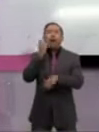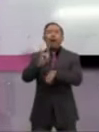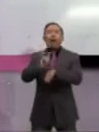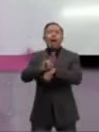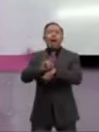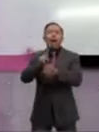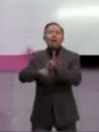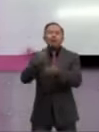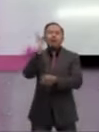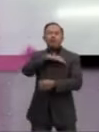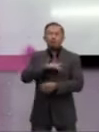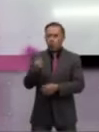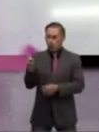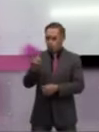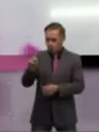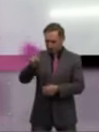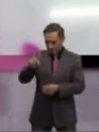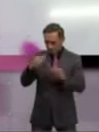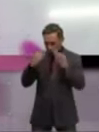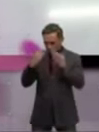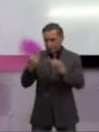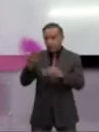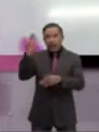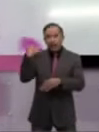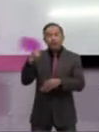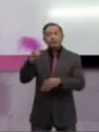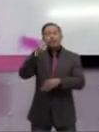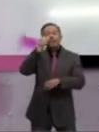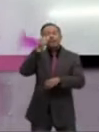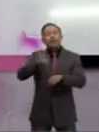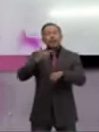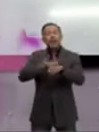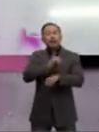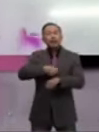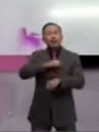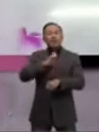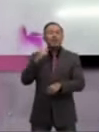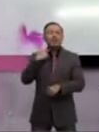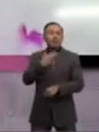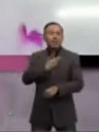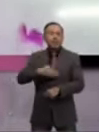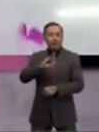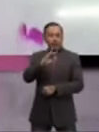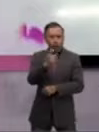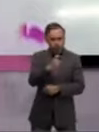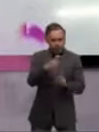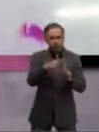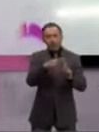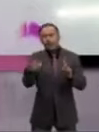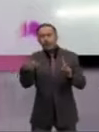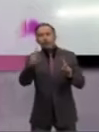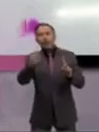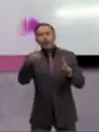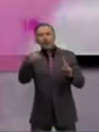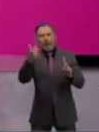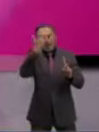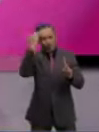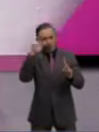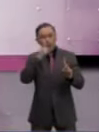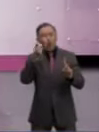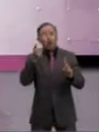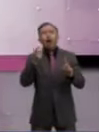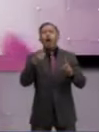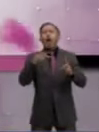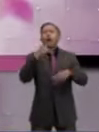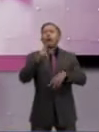el sector salud, donde en los sexenios prianistas de Fox hasta Enrique Peña Nieto argumentaron y justificaron que